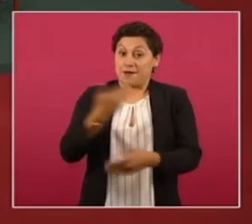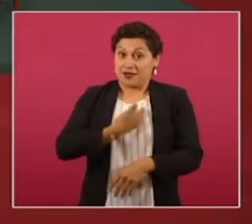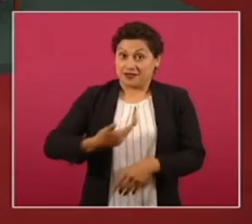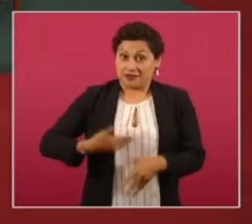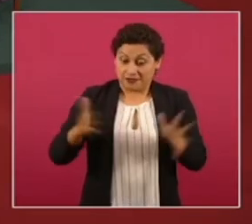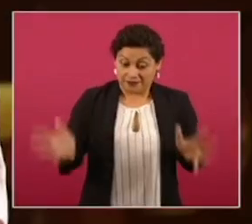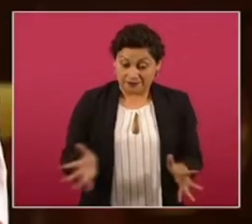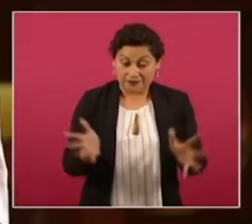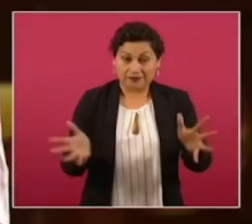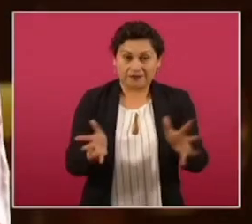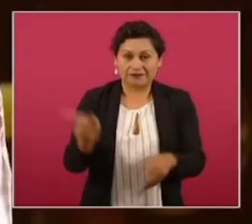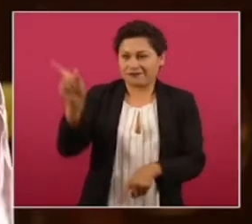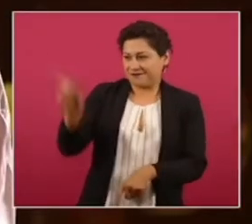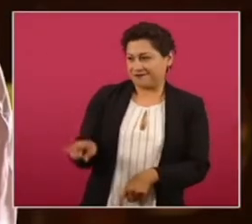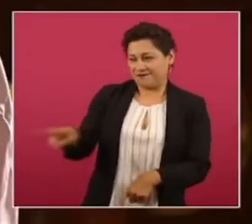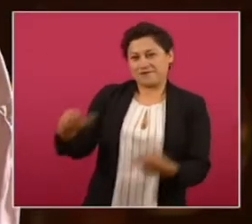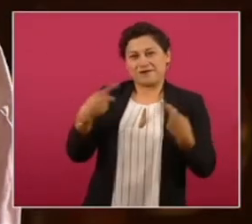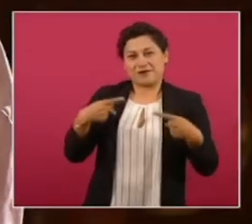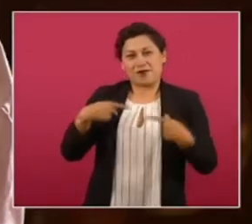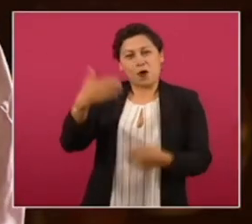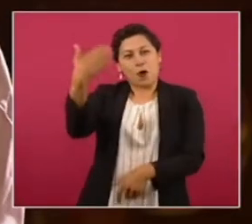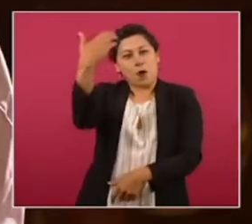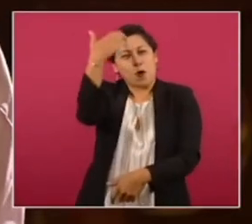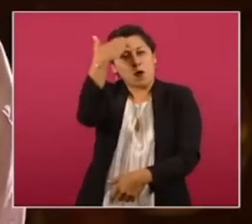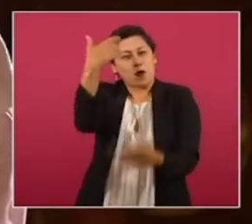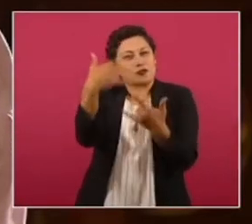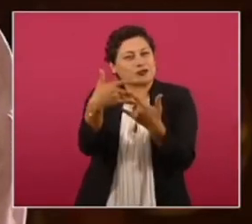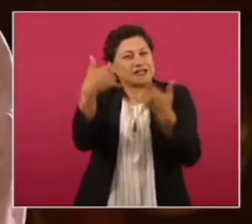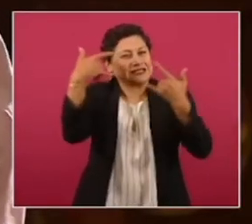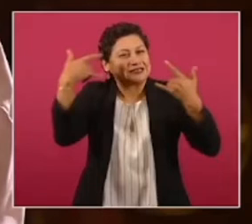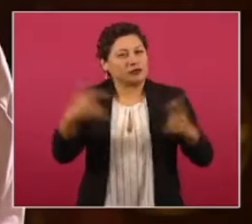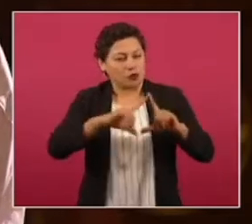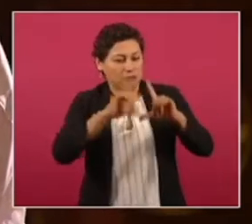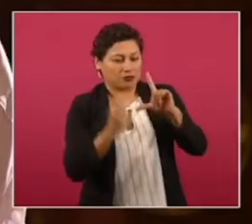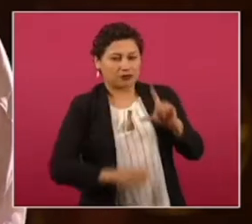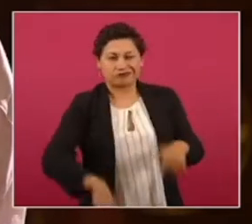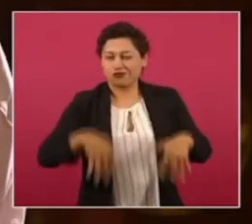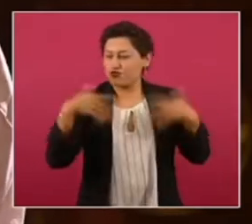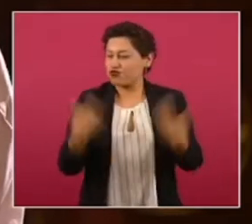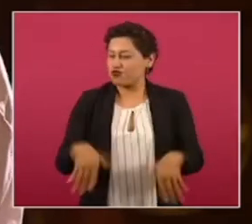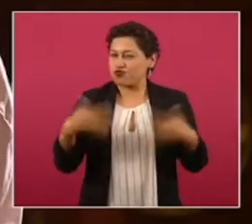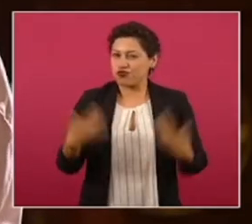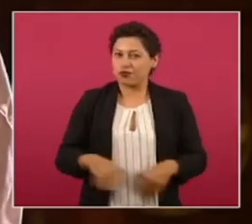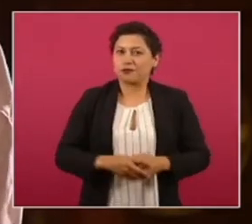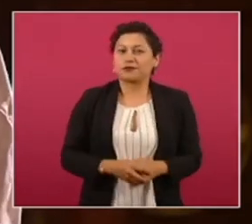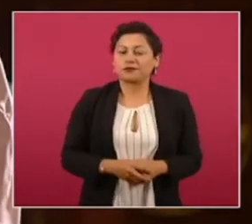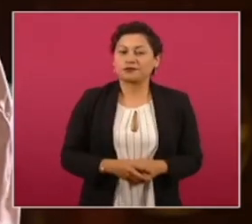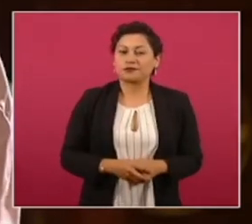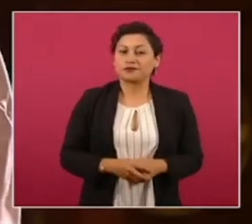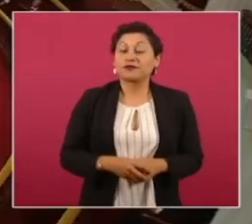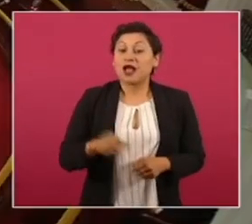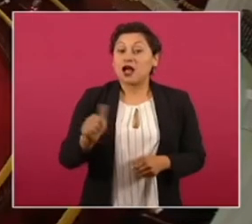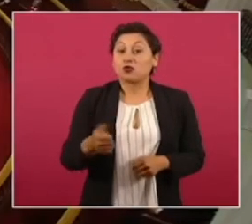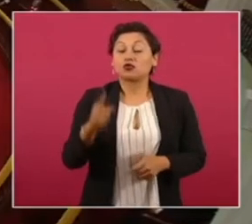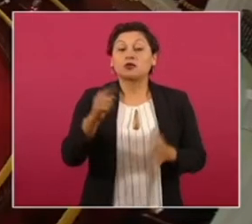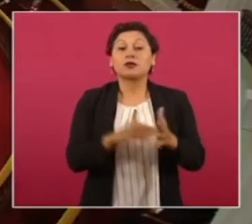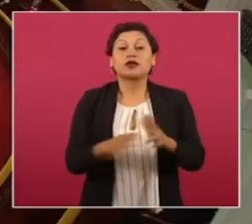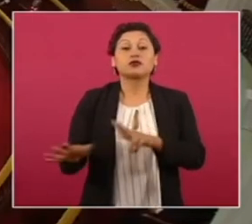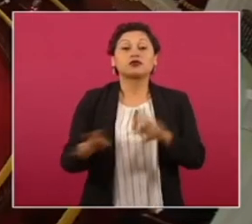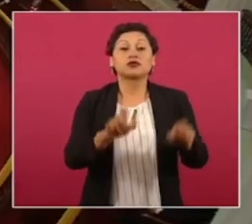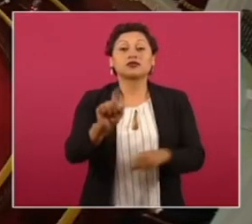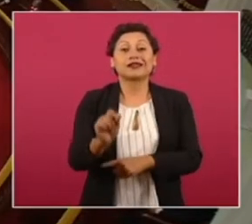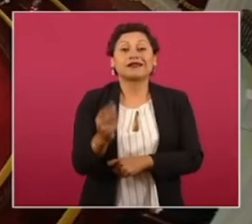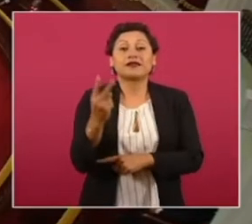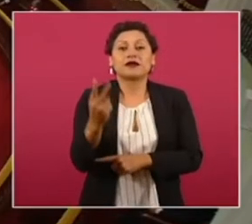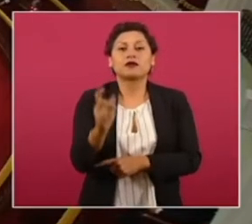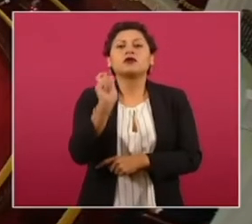de la historia nacional. Fue precisamente un 22 de agosto de 1872 cuando la República